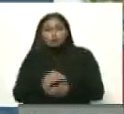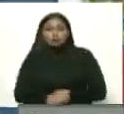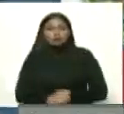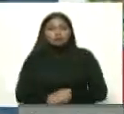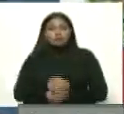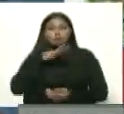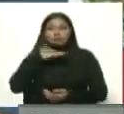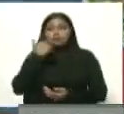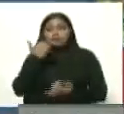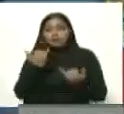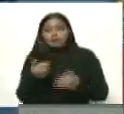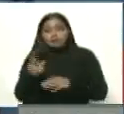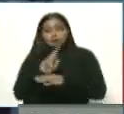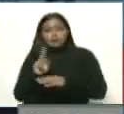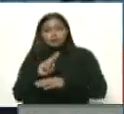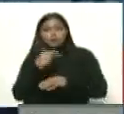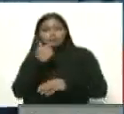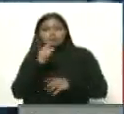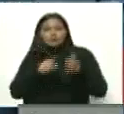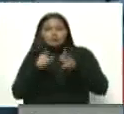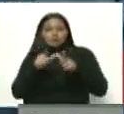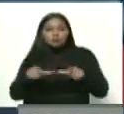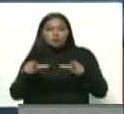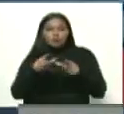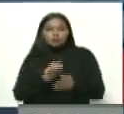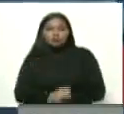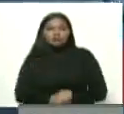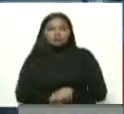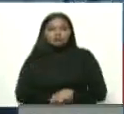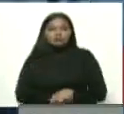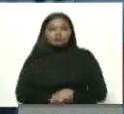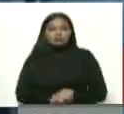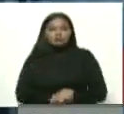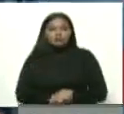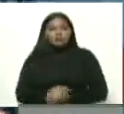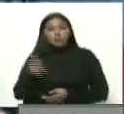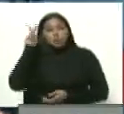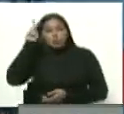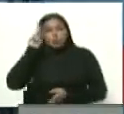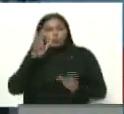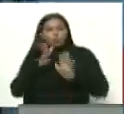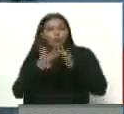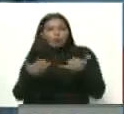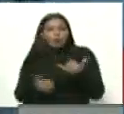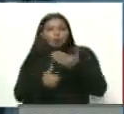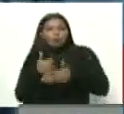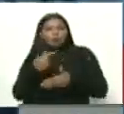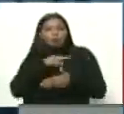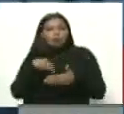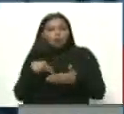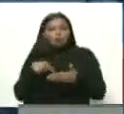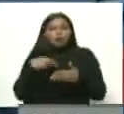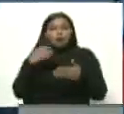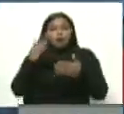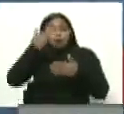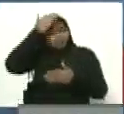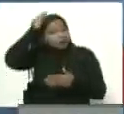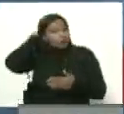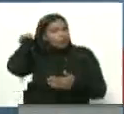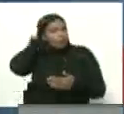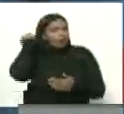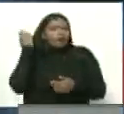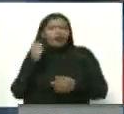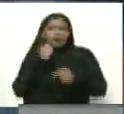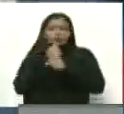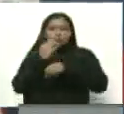reciente, historia inmediata, como la llaman algunos. Profe, viene además, cuando le hablamos a Francisco Miranda, viene realizando